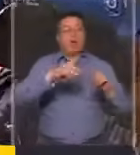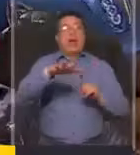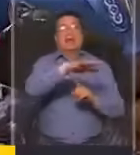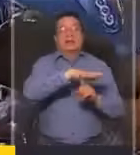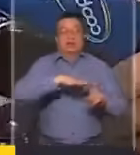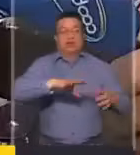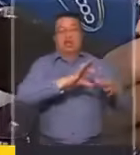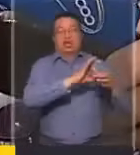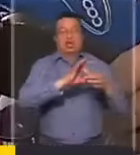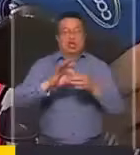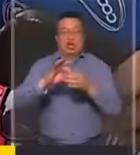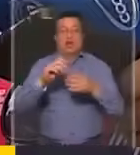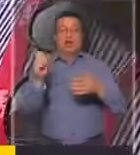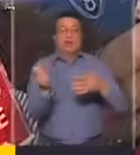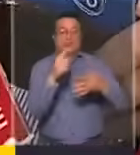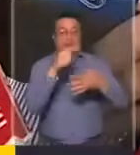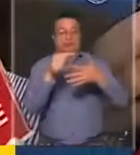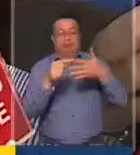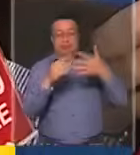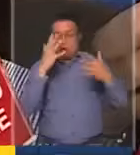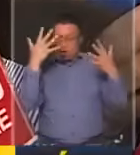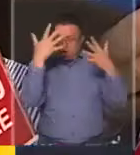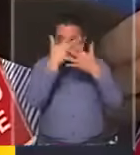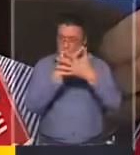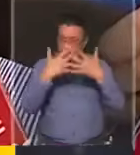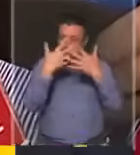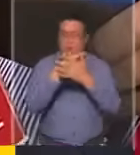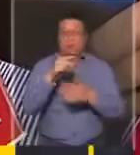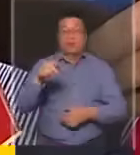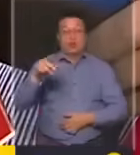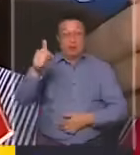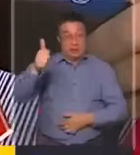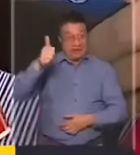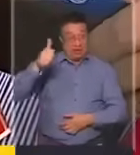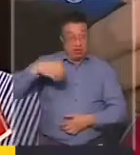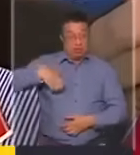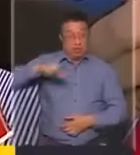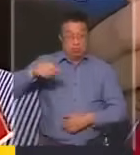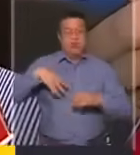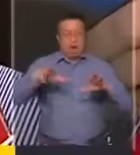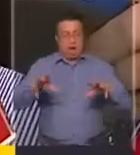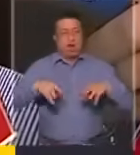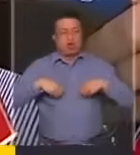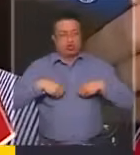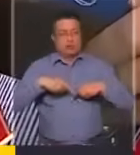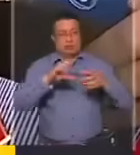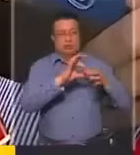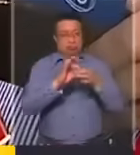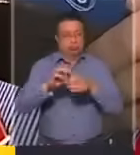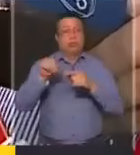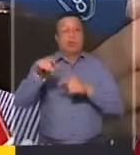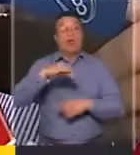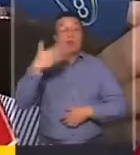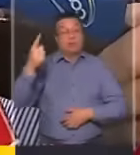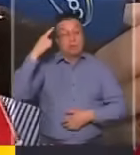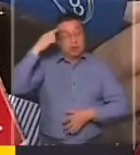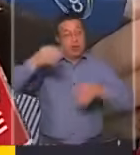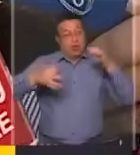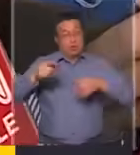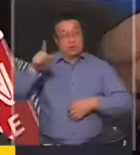que estaban en primer lugar confusas. Lo que ha hecho el señor Muñoz es asumir hechos. La calificación jurídica le va a corresponder a los jueces.